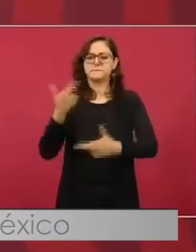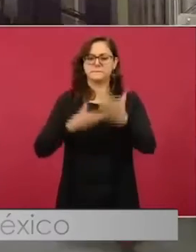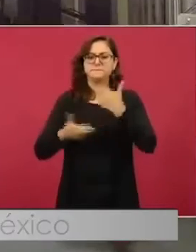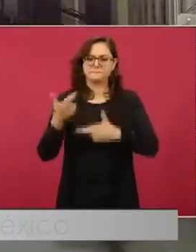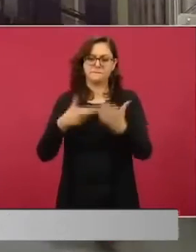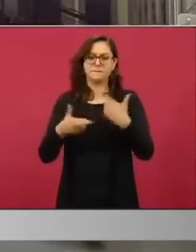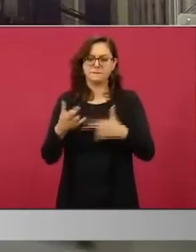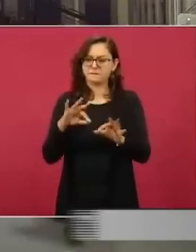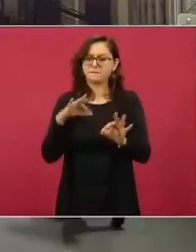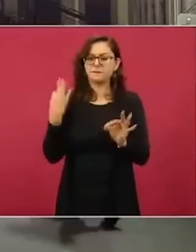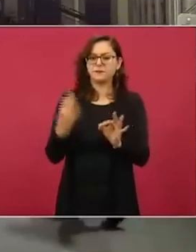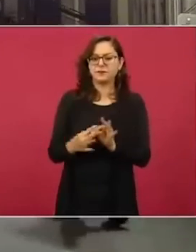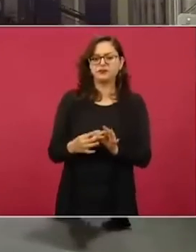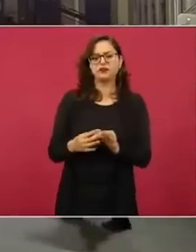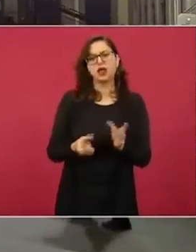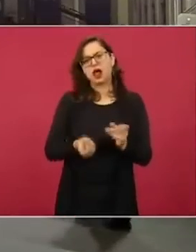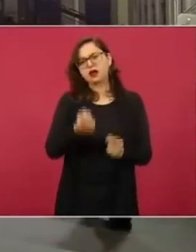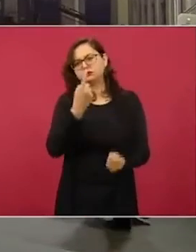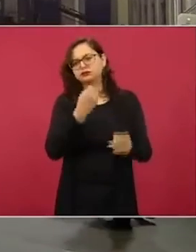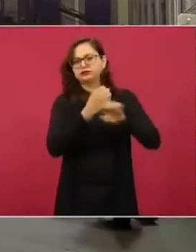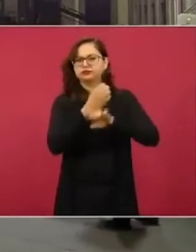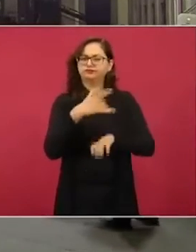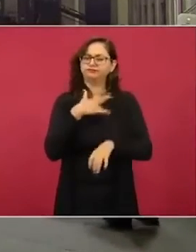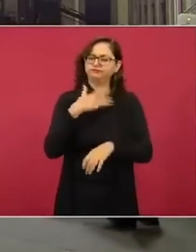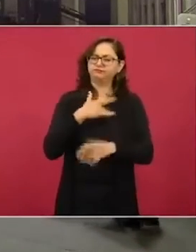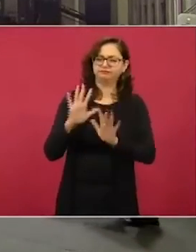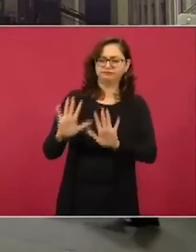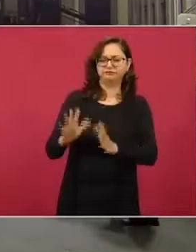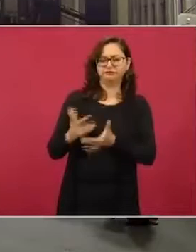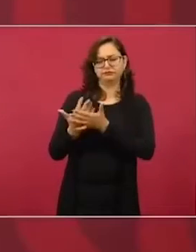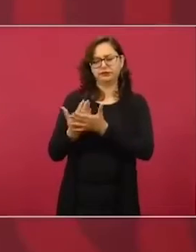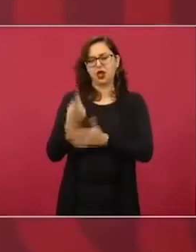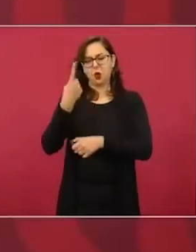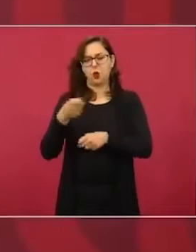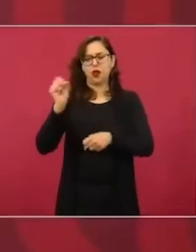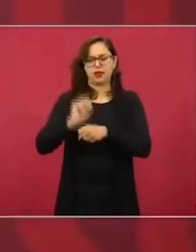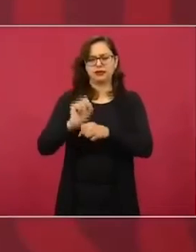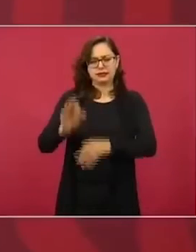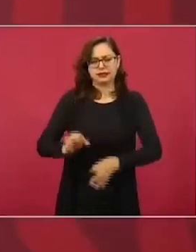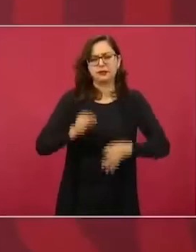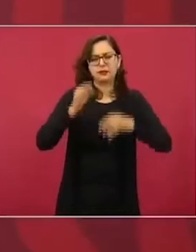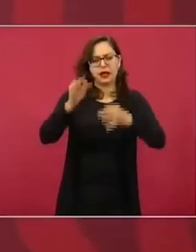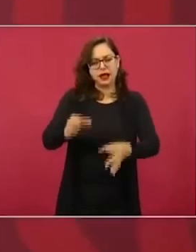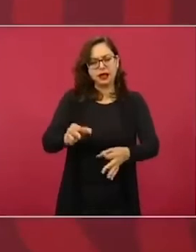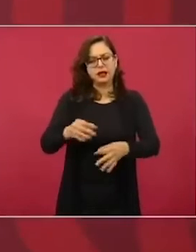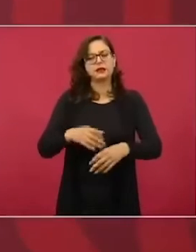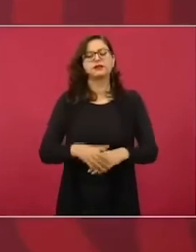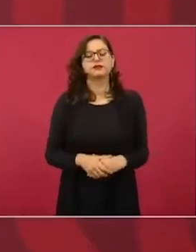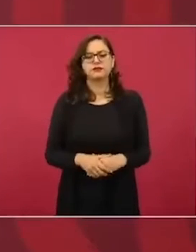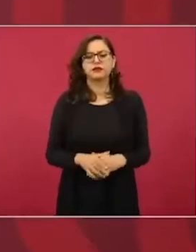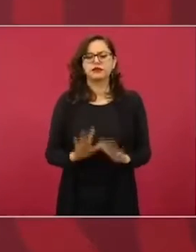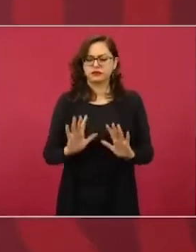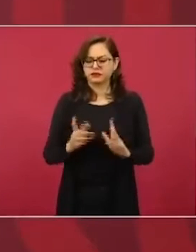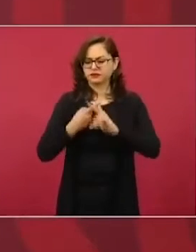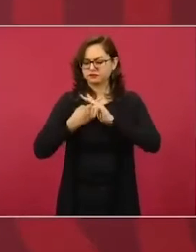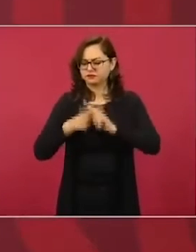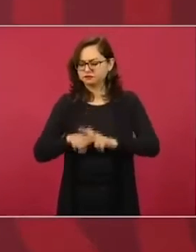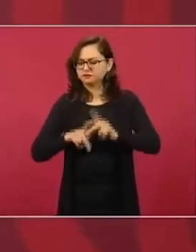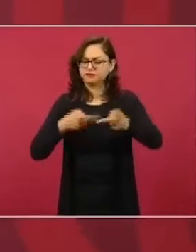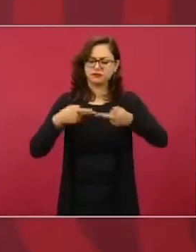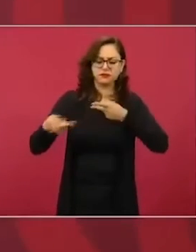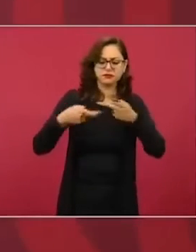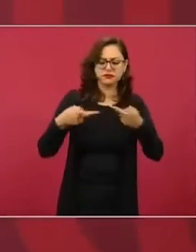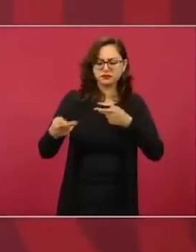decidieron esperar una semana, pero ya están preparándose para